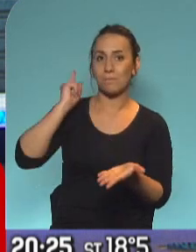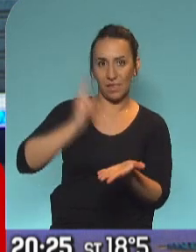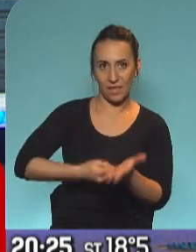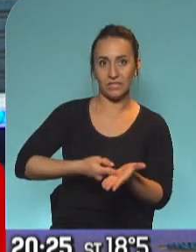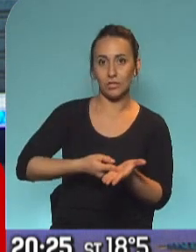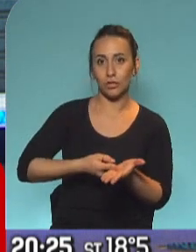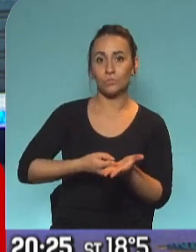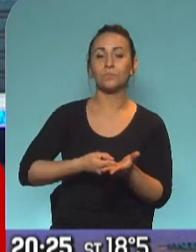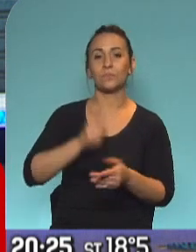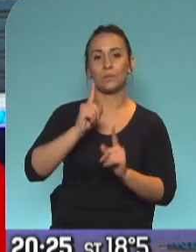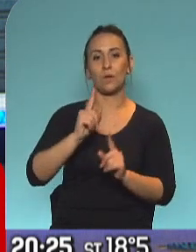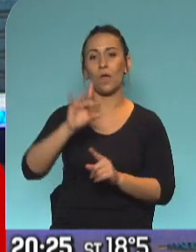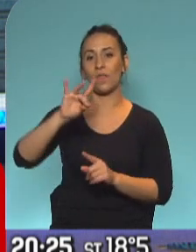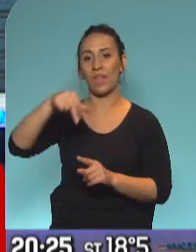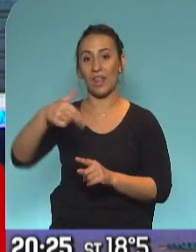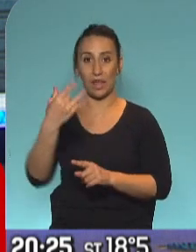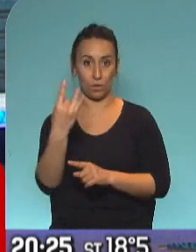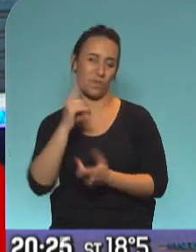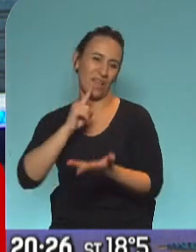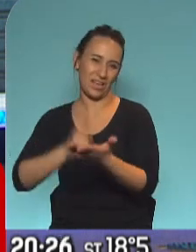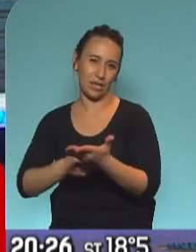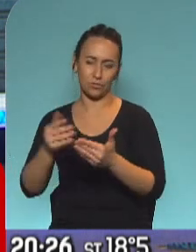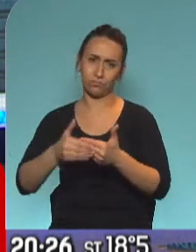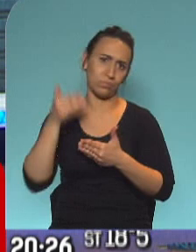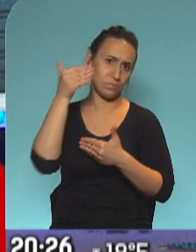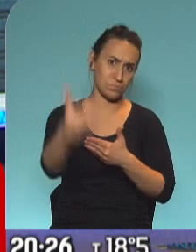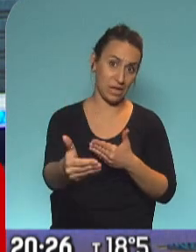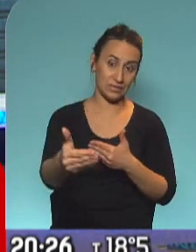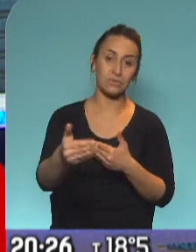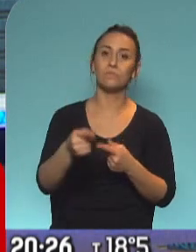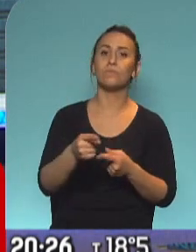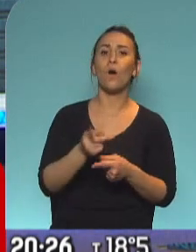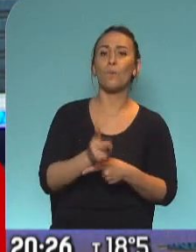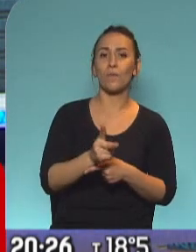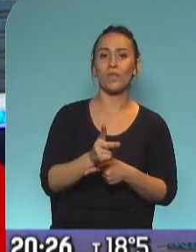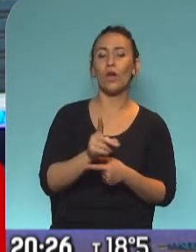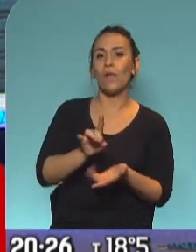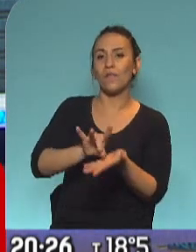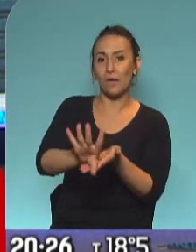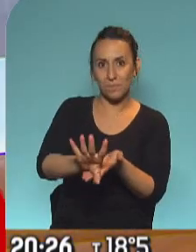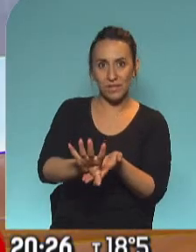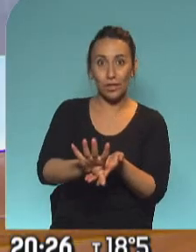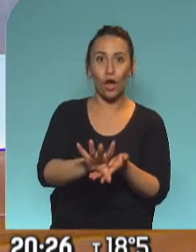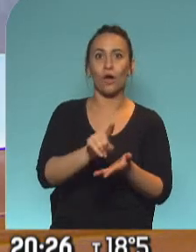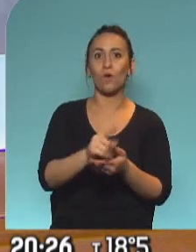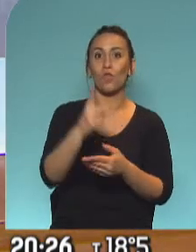este dnu que prohíbe los los despidos en los trabajos por dos meses más el